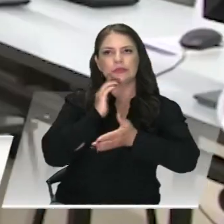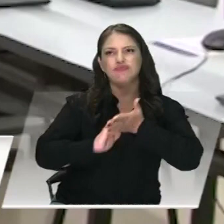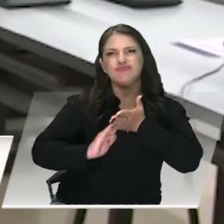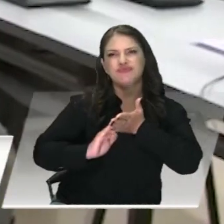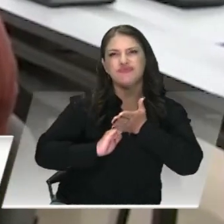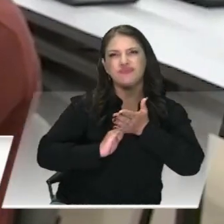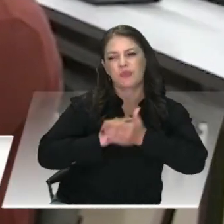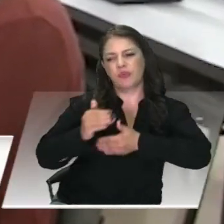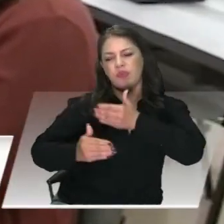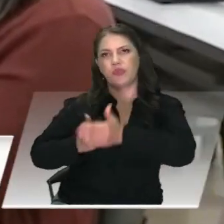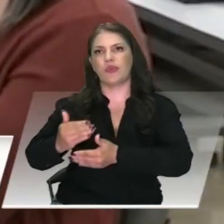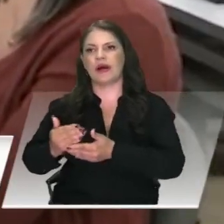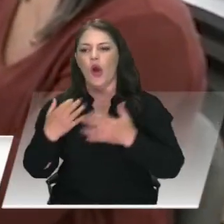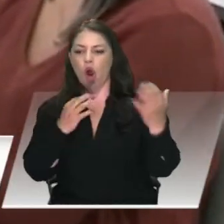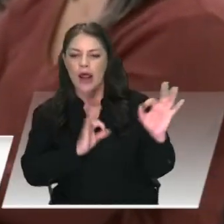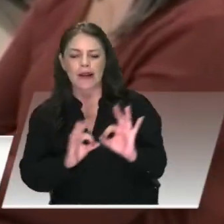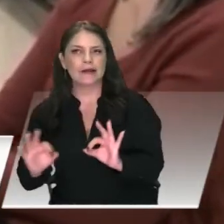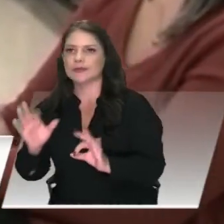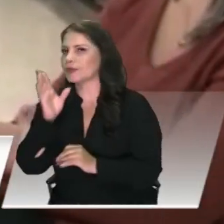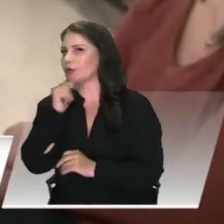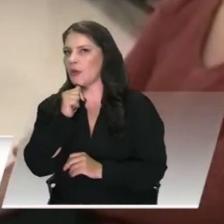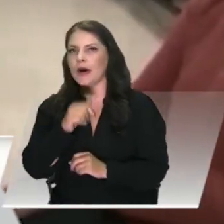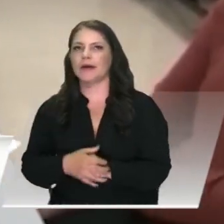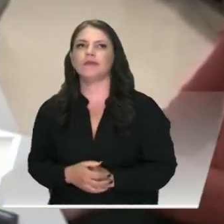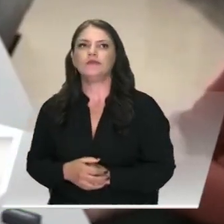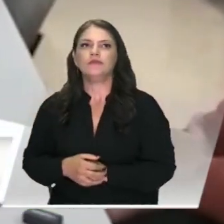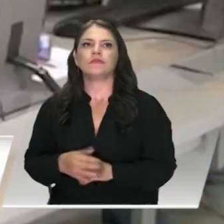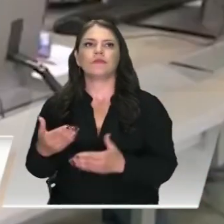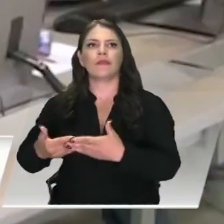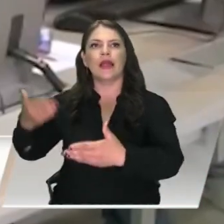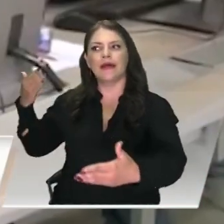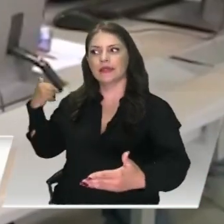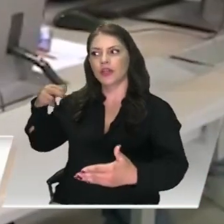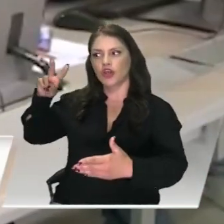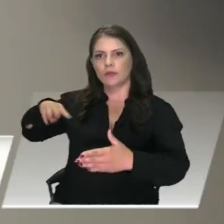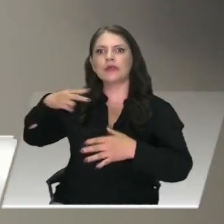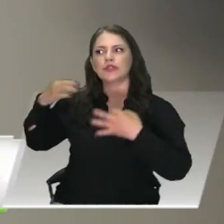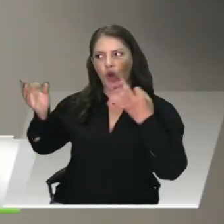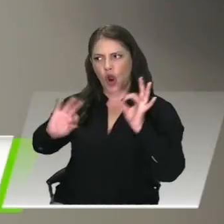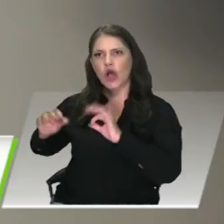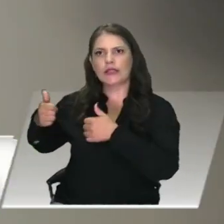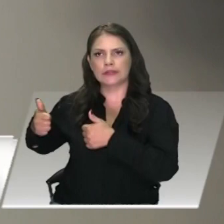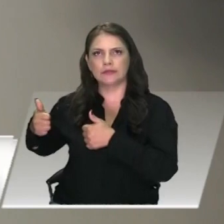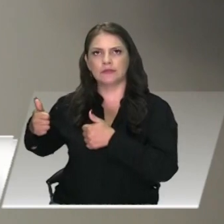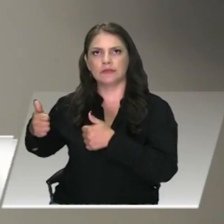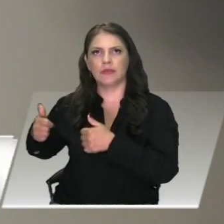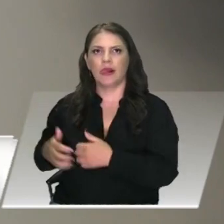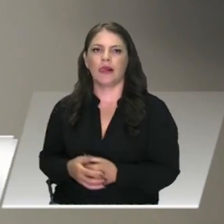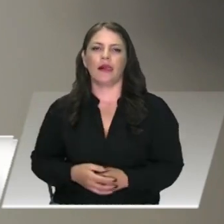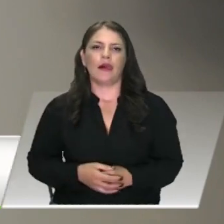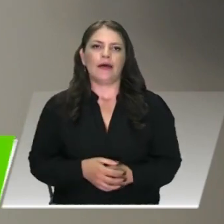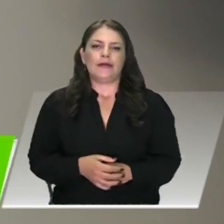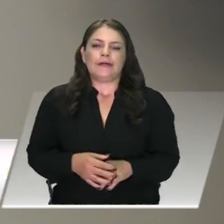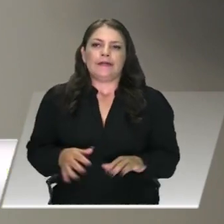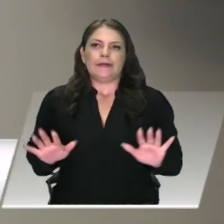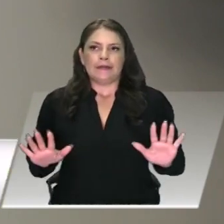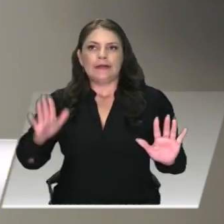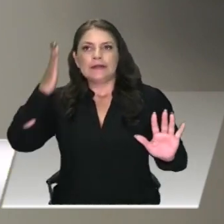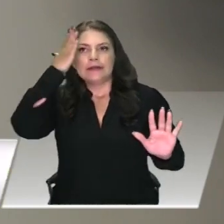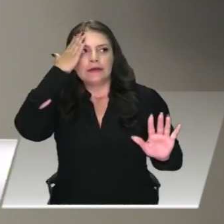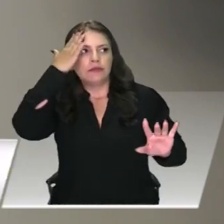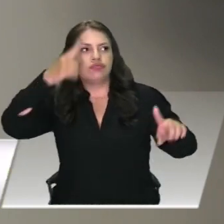las actividades de alistamiento que se llevaron a cabo 2 meses antes de la jornada. El día de mañana. Sabemos que como